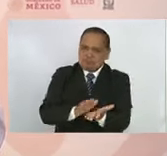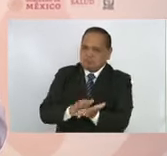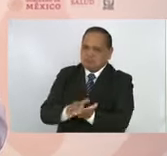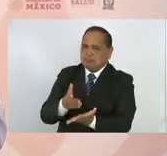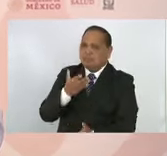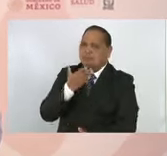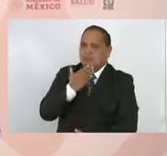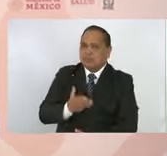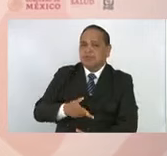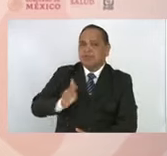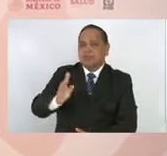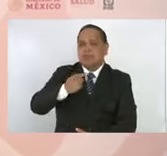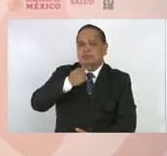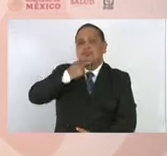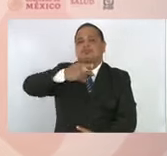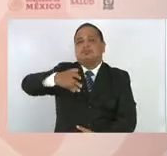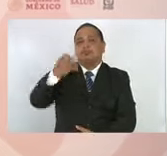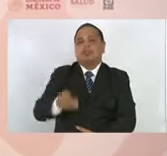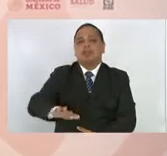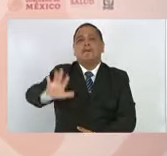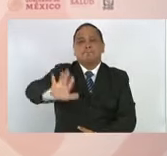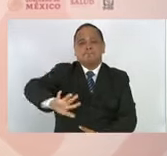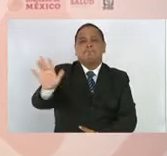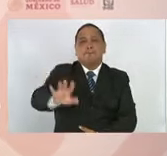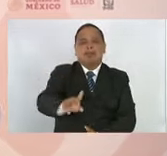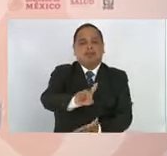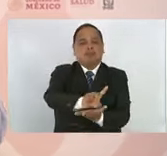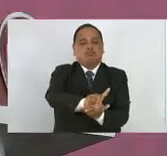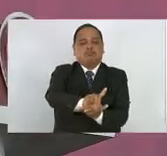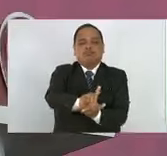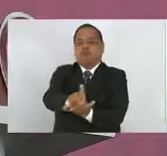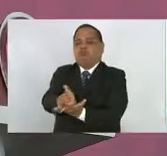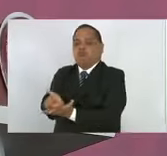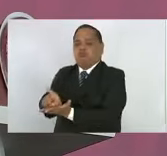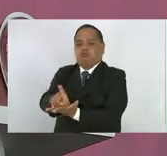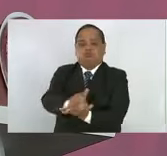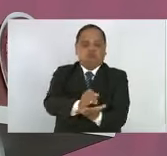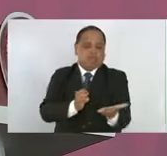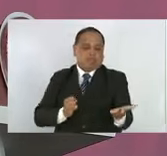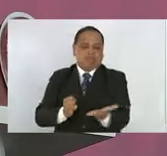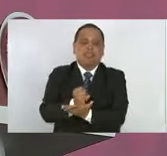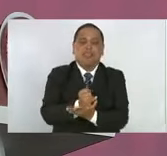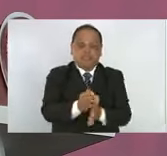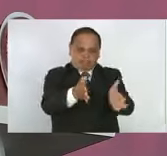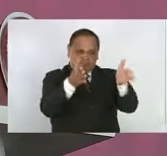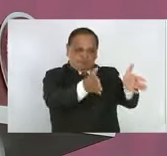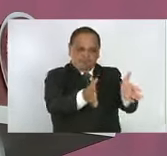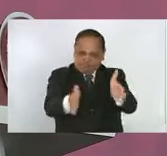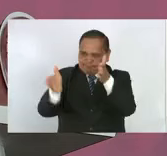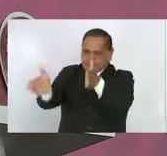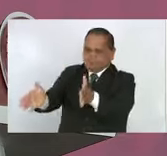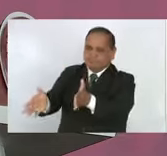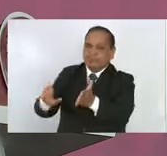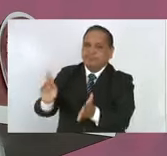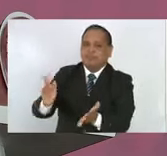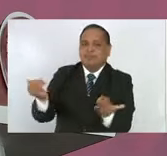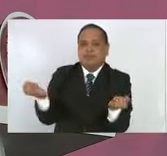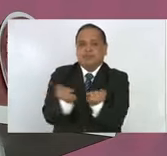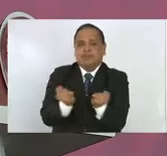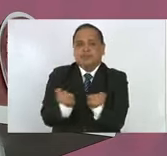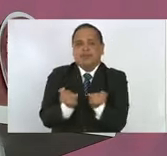dignidad la brújula de todas sus acciones y decisiones. Pero además de esa admiración, se